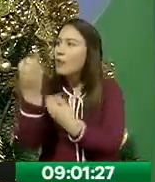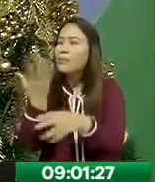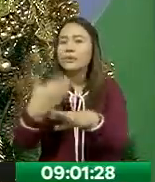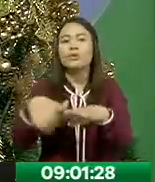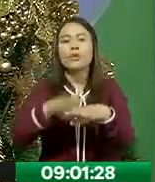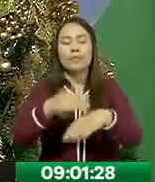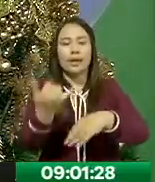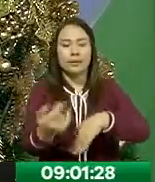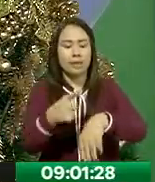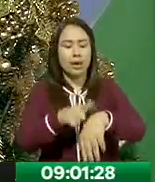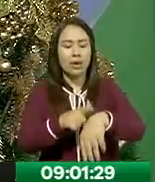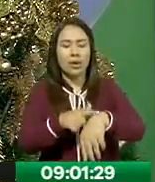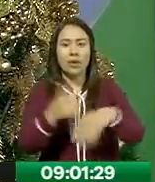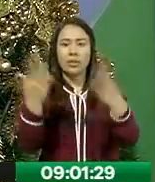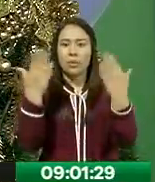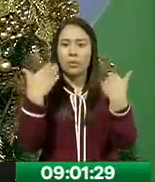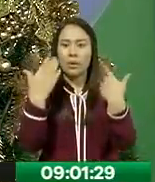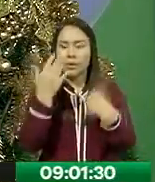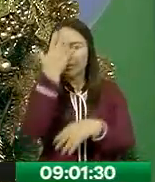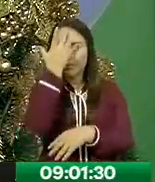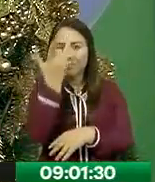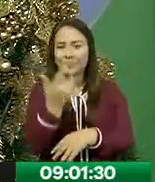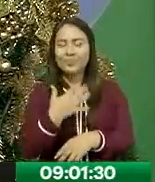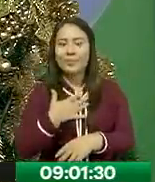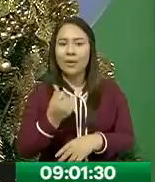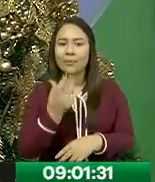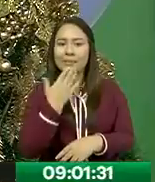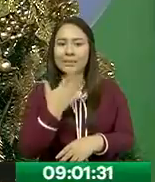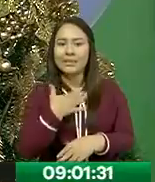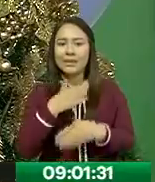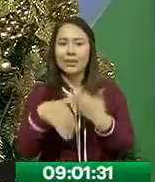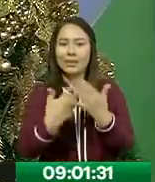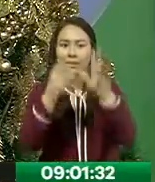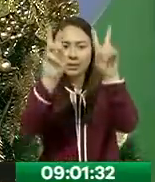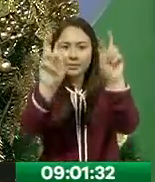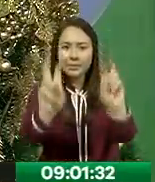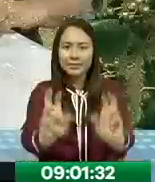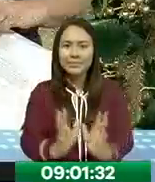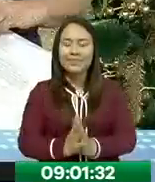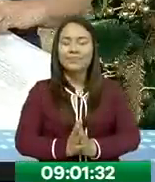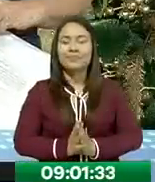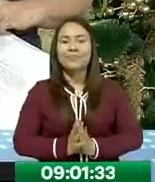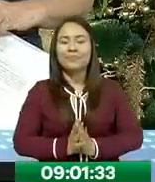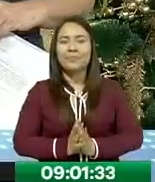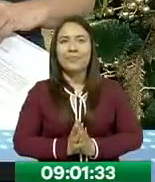a esta hora de la mañana en ese punto de la urbe. Adelante con tu informe. José, buenos días.